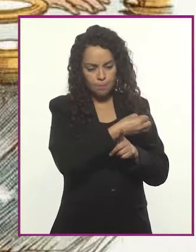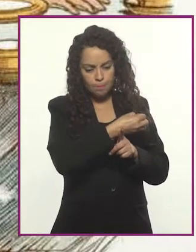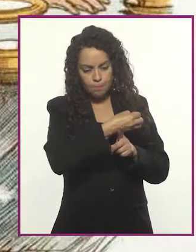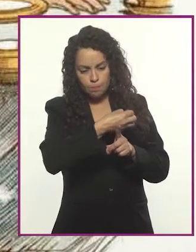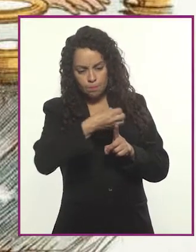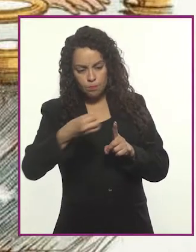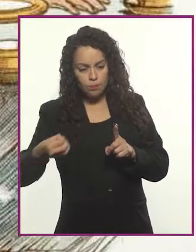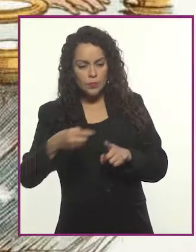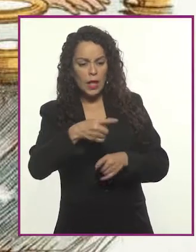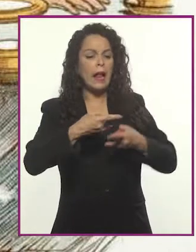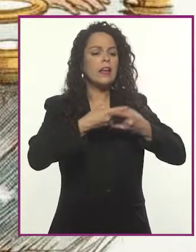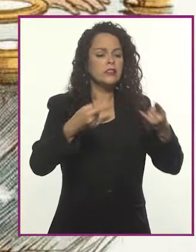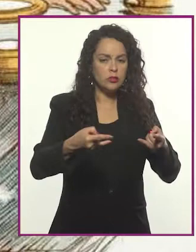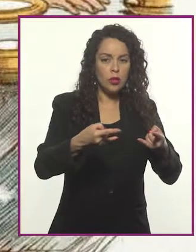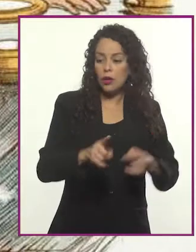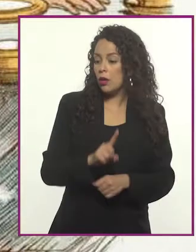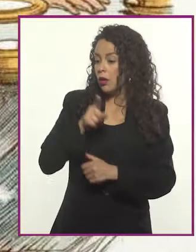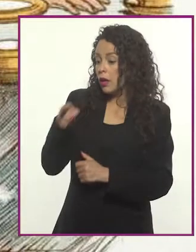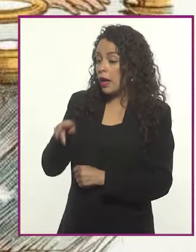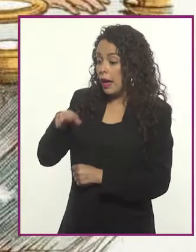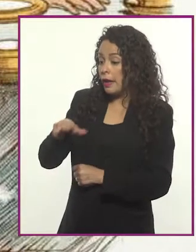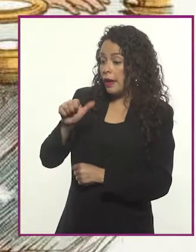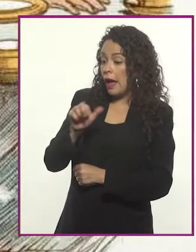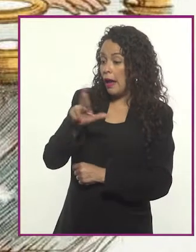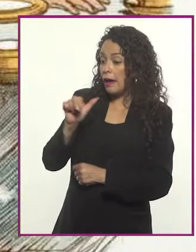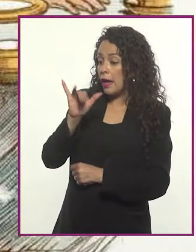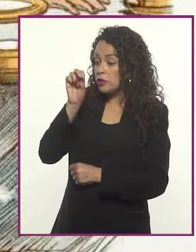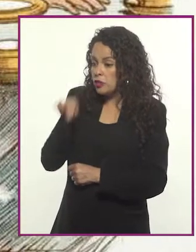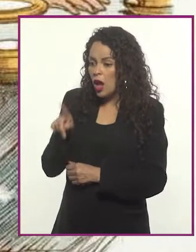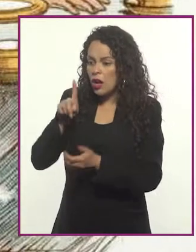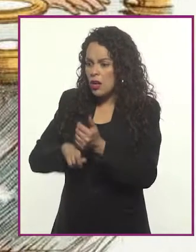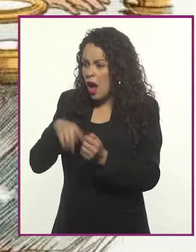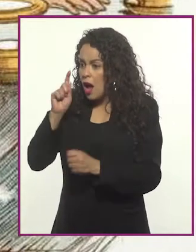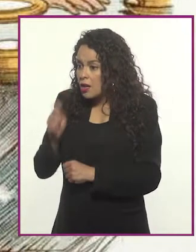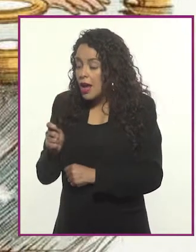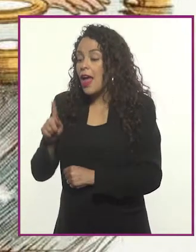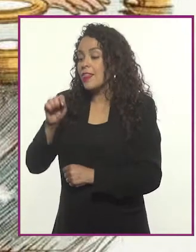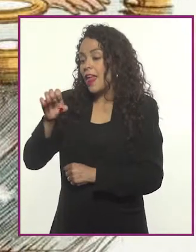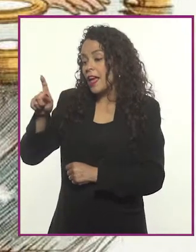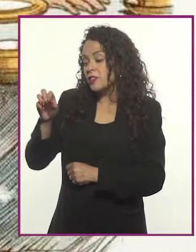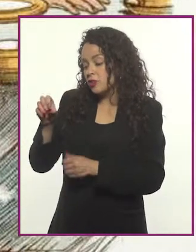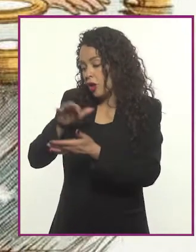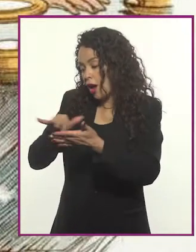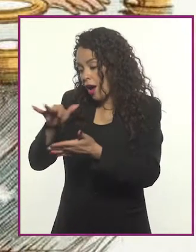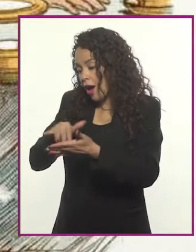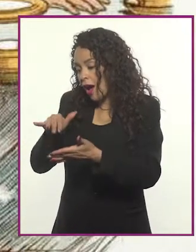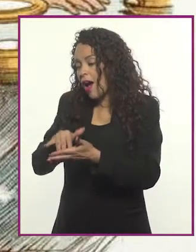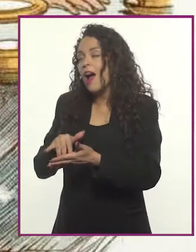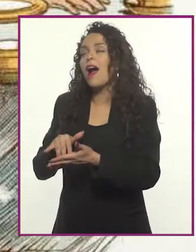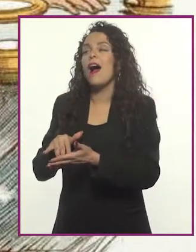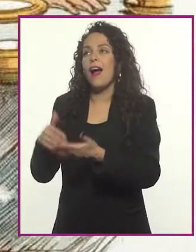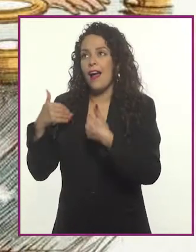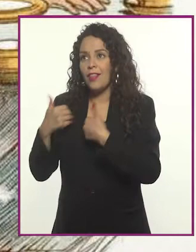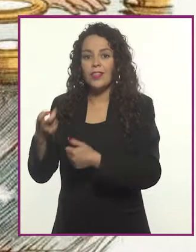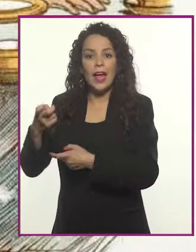la historia. Y el tiempo de la narración, que es la extensión del texto de la historia misma.